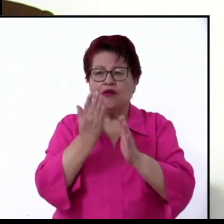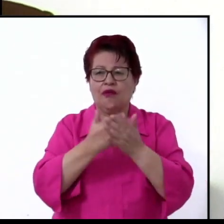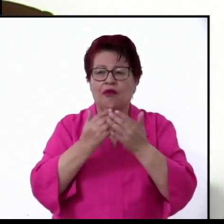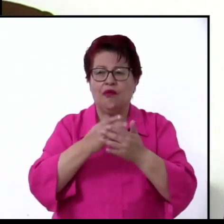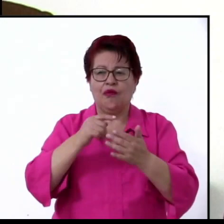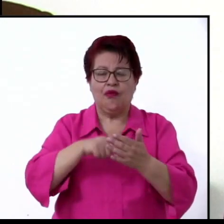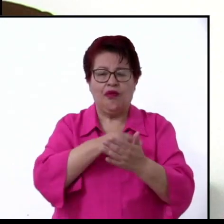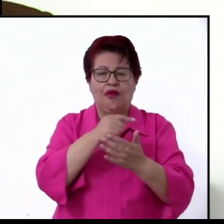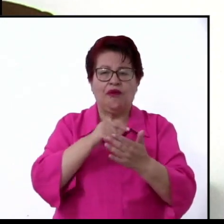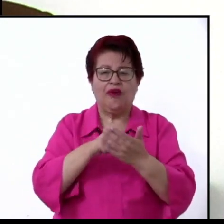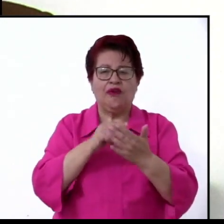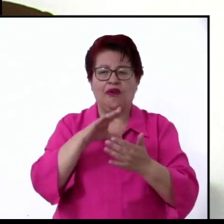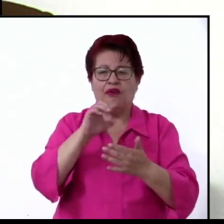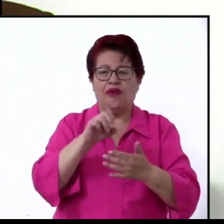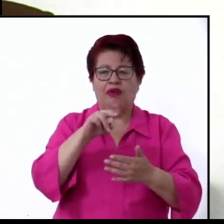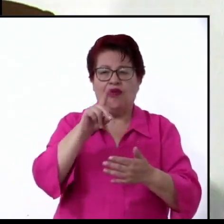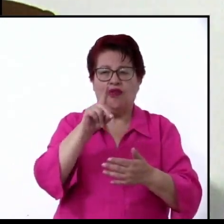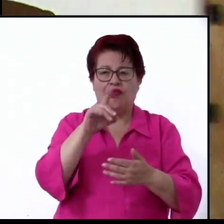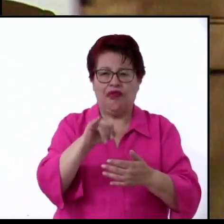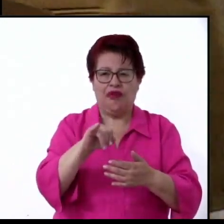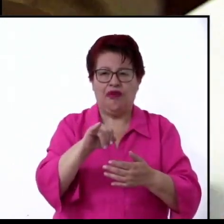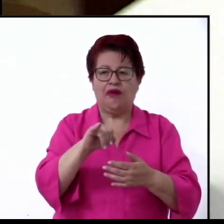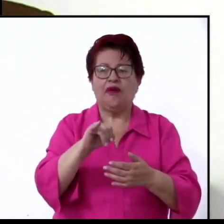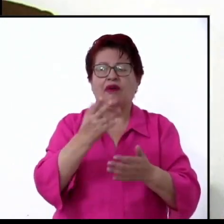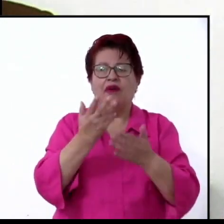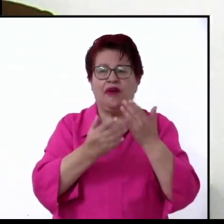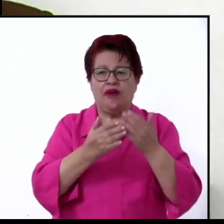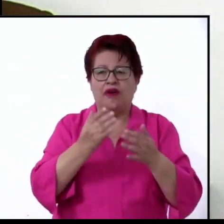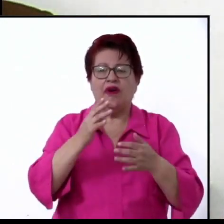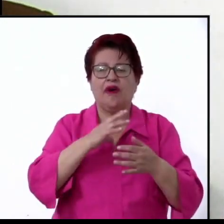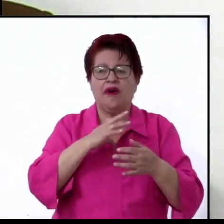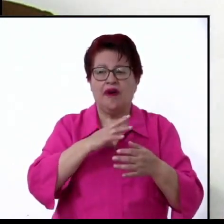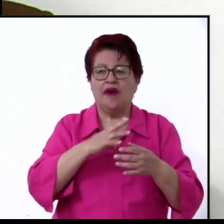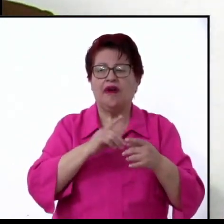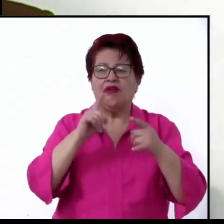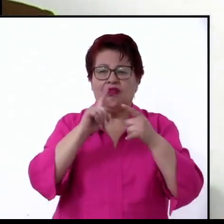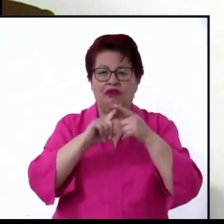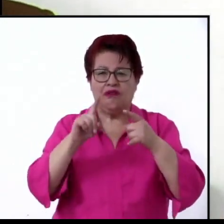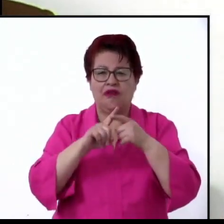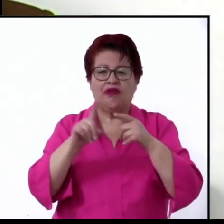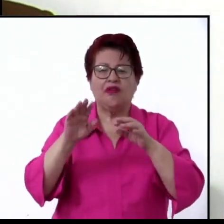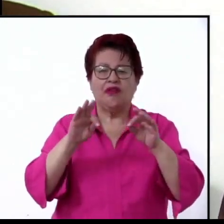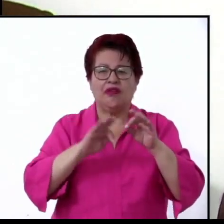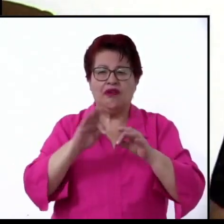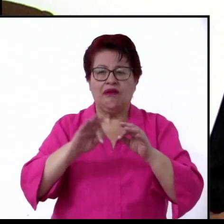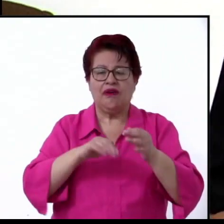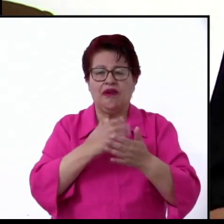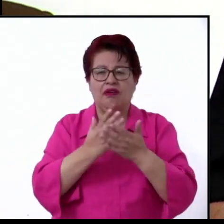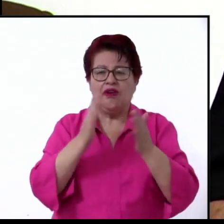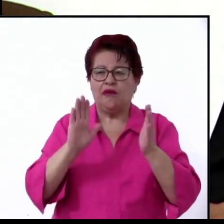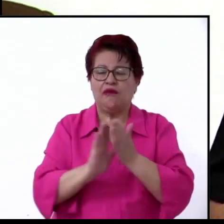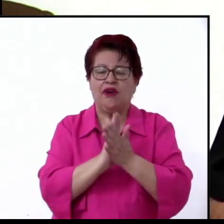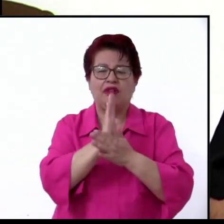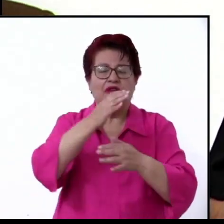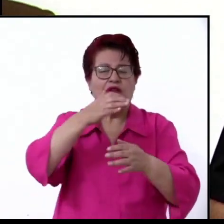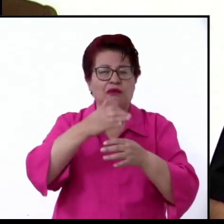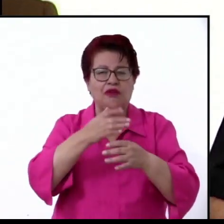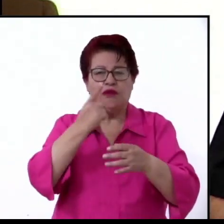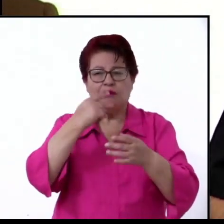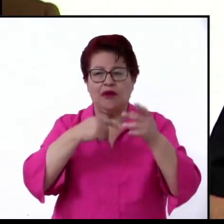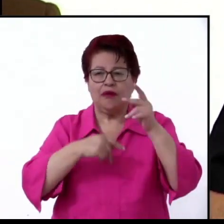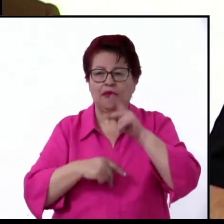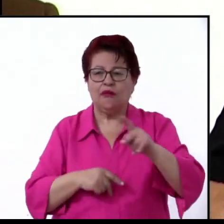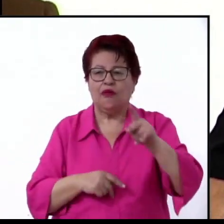lúdico que es USENDI, para poder tener diversas tareas y áreas de participación para